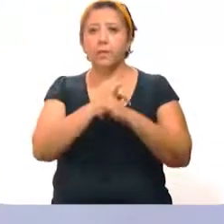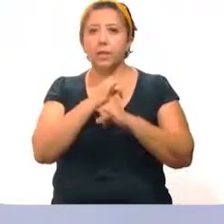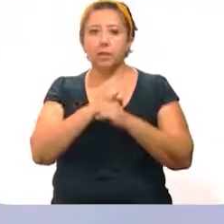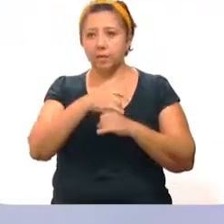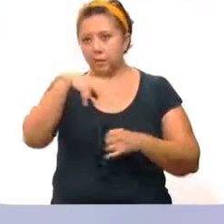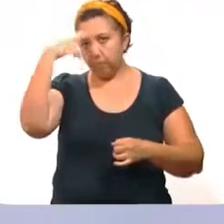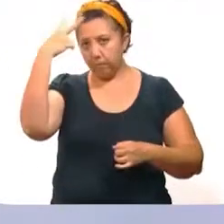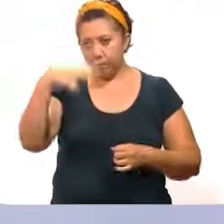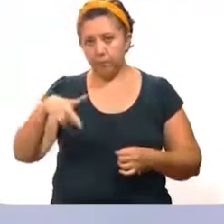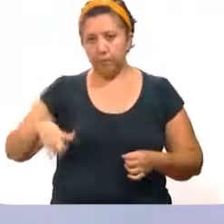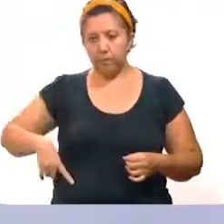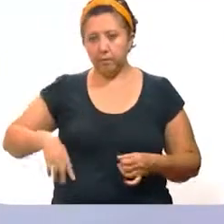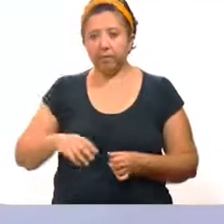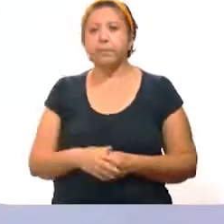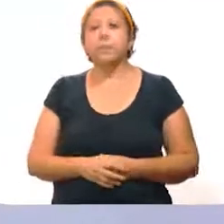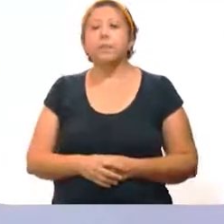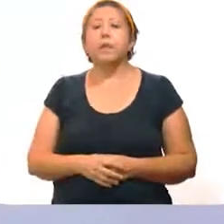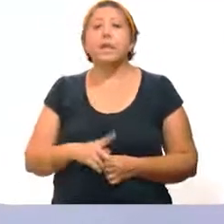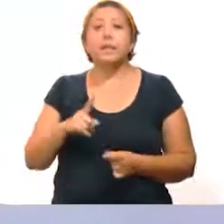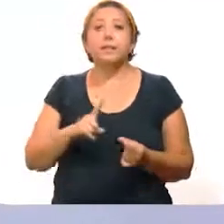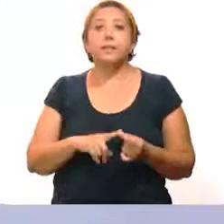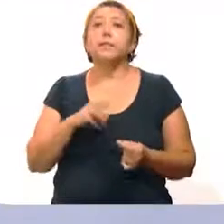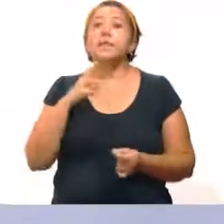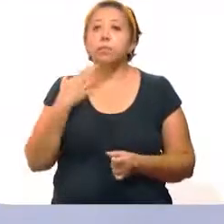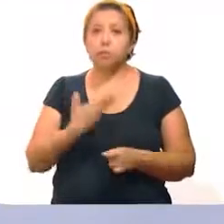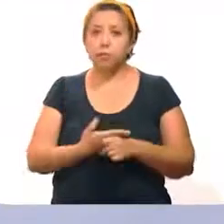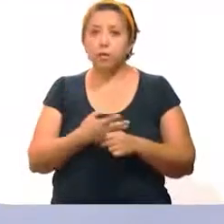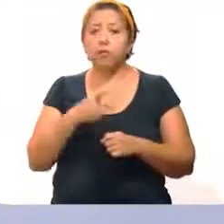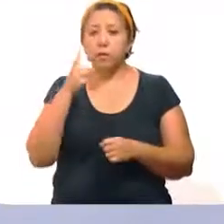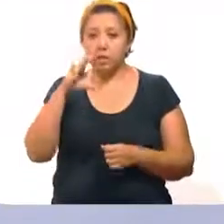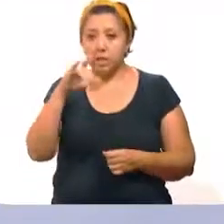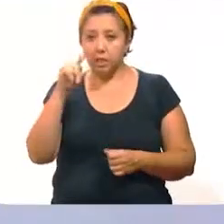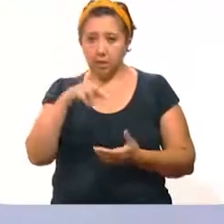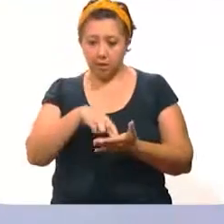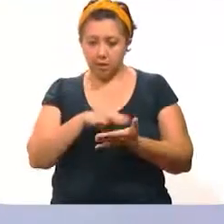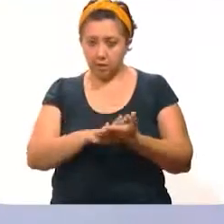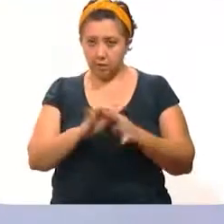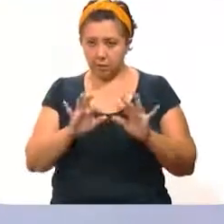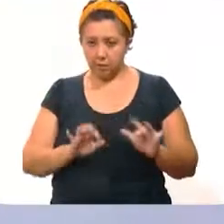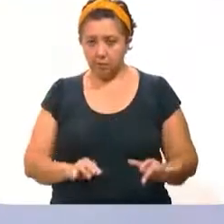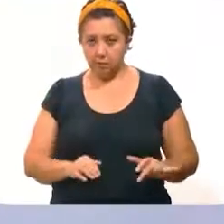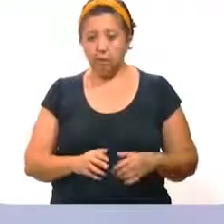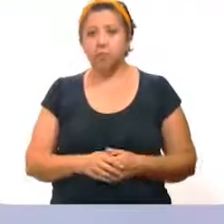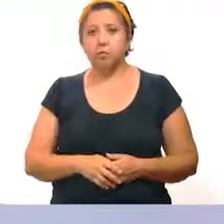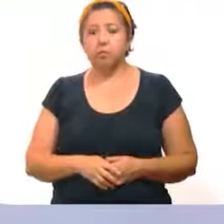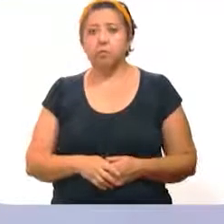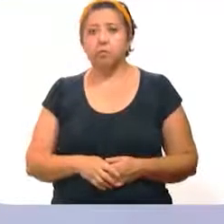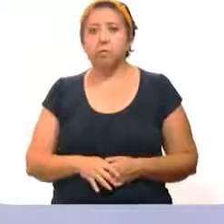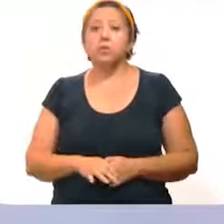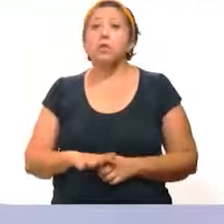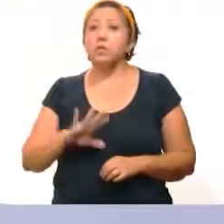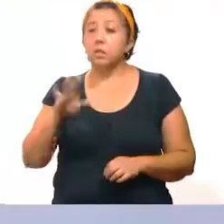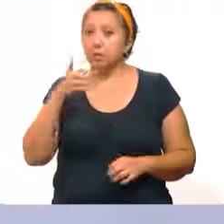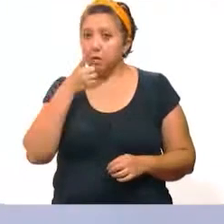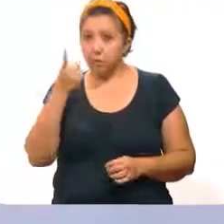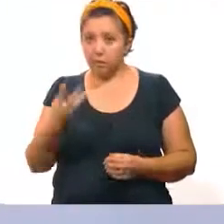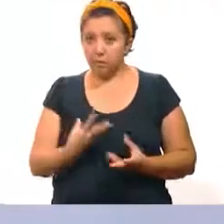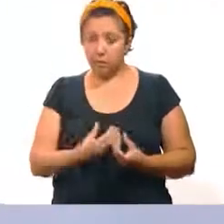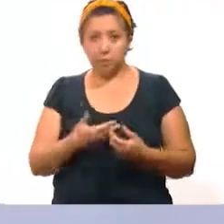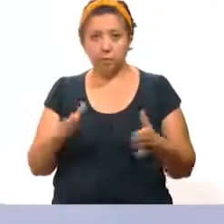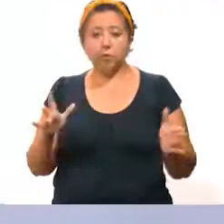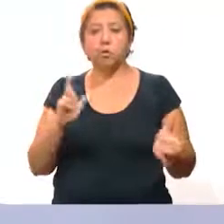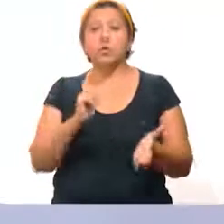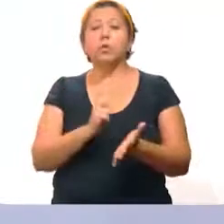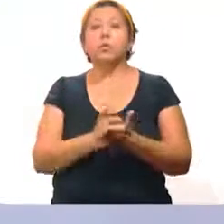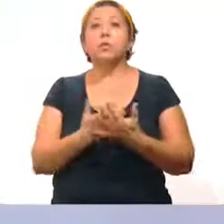de las plataformas del gobierno federal, quien está a cargo del proceso de citas y registros. Como hemos señalado, en la